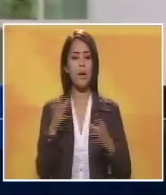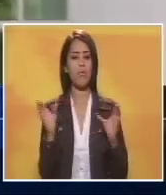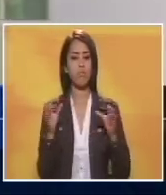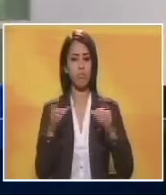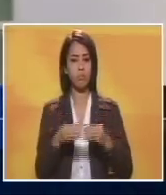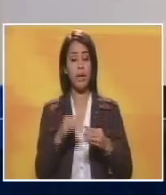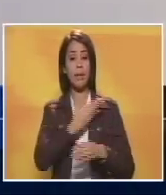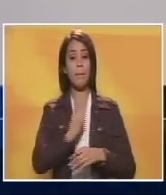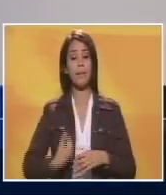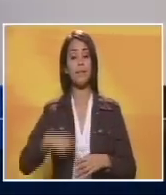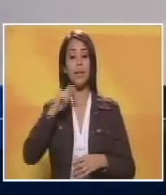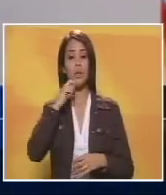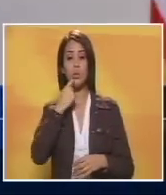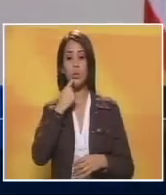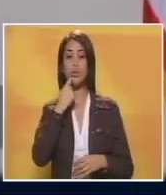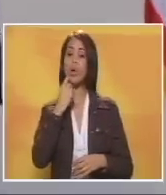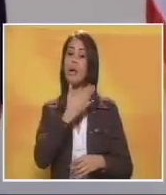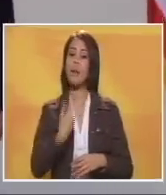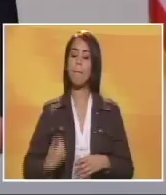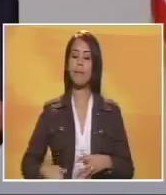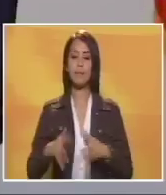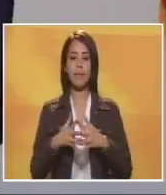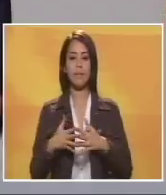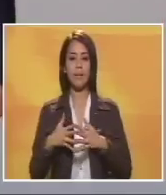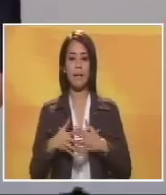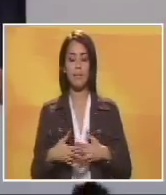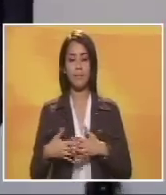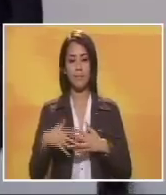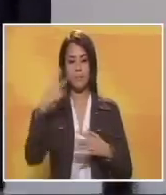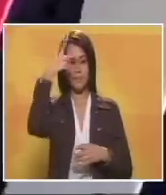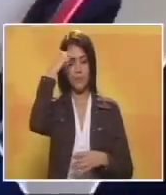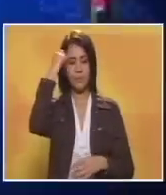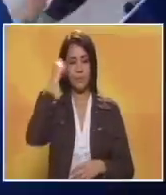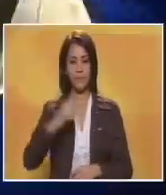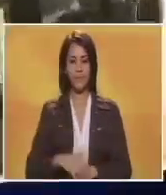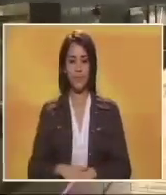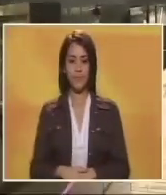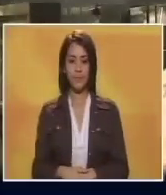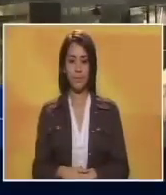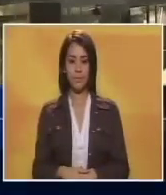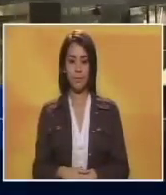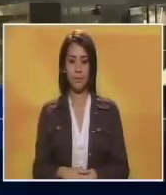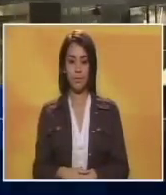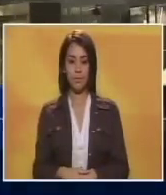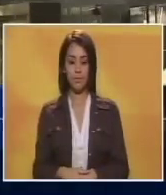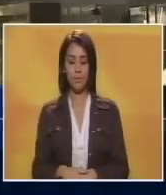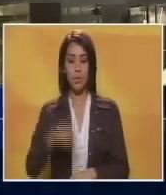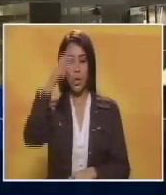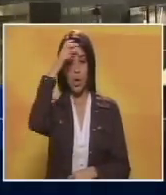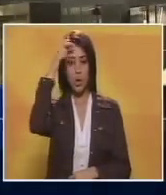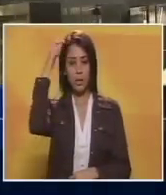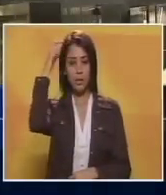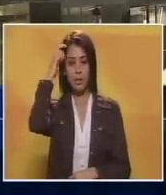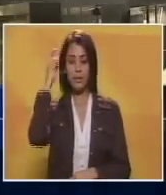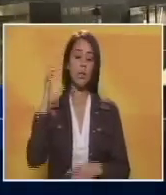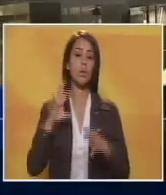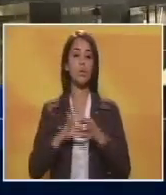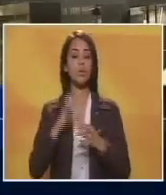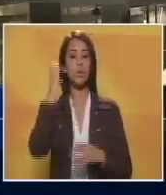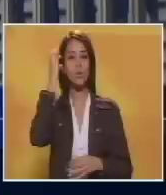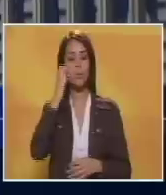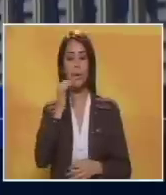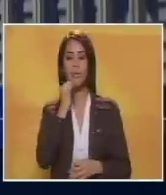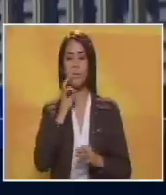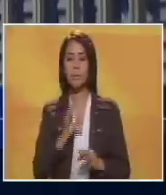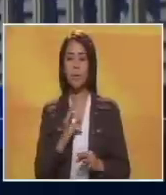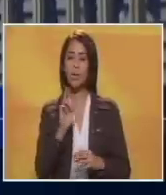entre el presidente ruso Vladimir Putin y su homólogo Donald Trump. Los cancilleres de la Unión Europea